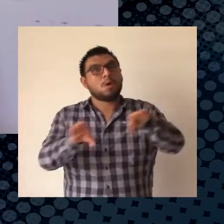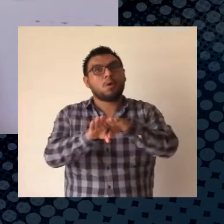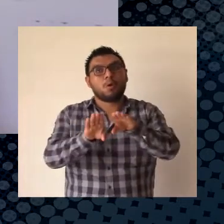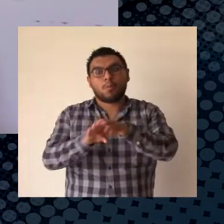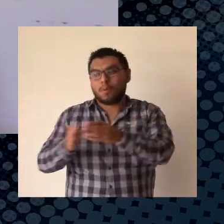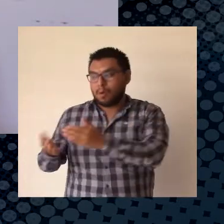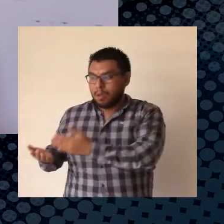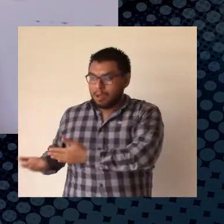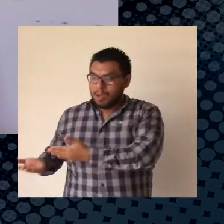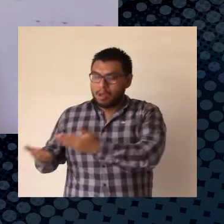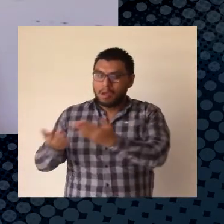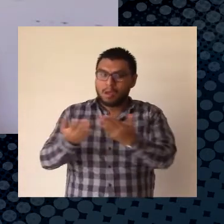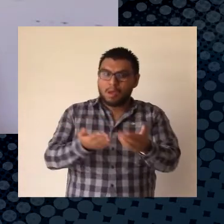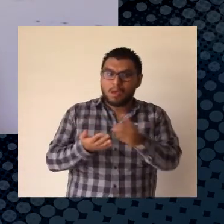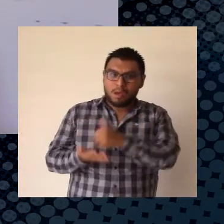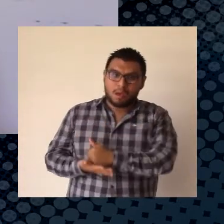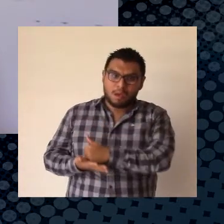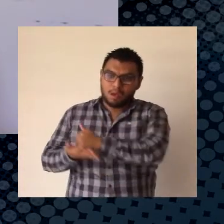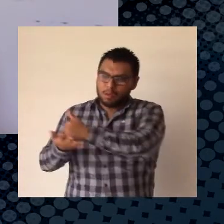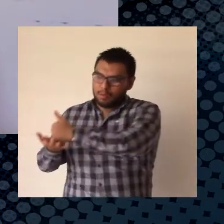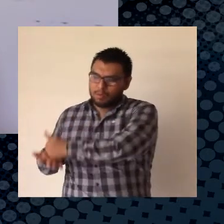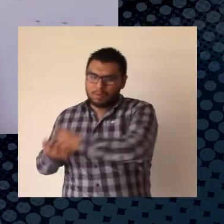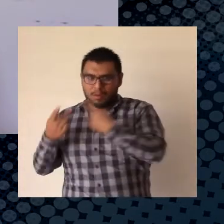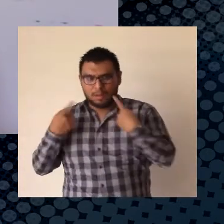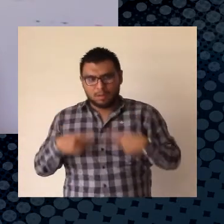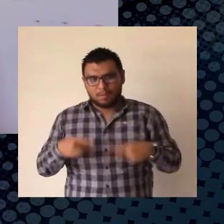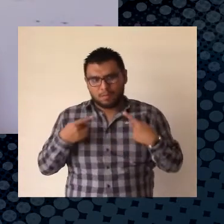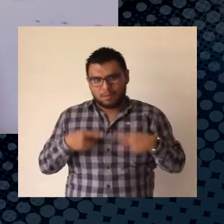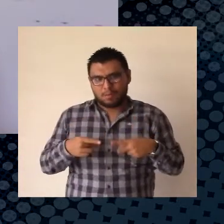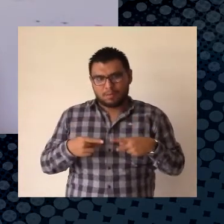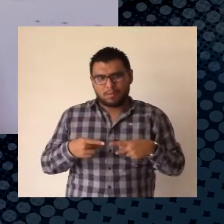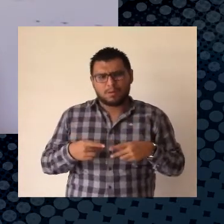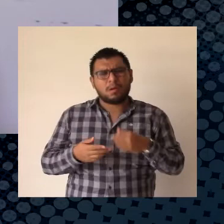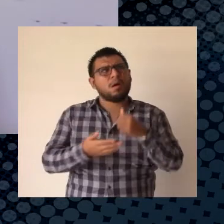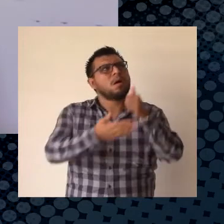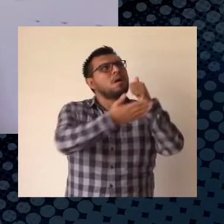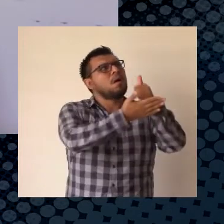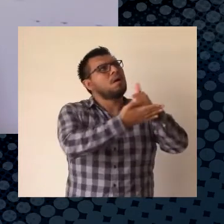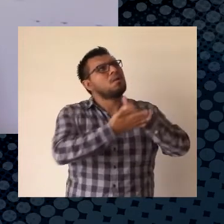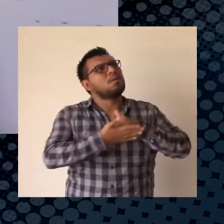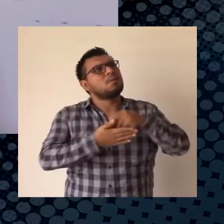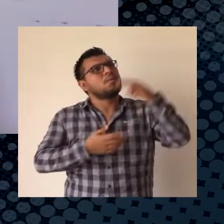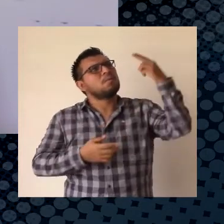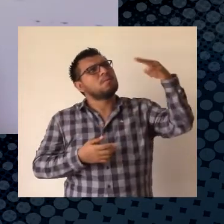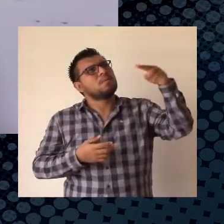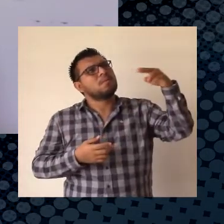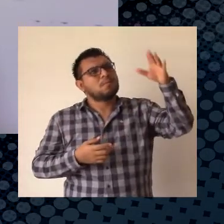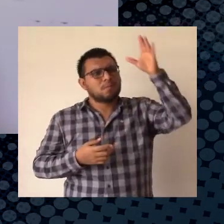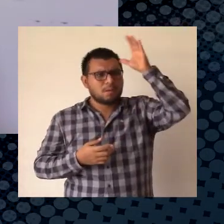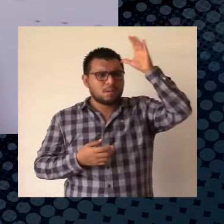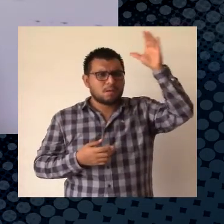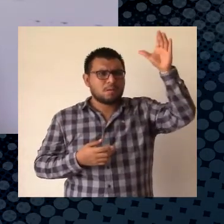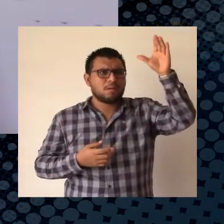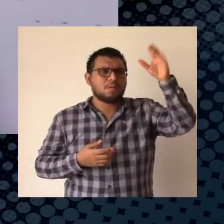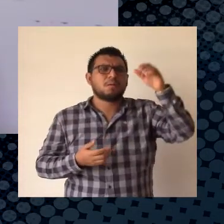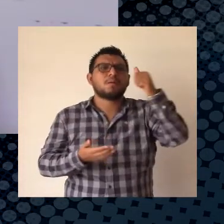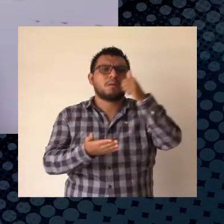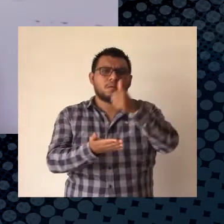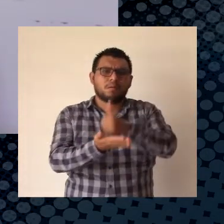aquella persona o aquel problema a tus pies. Ayúdanos en el nombre de Cristo.